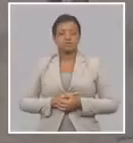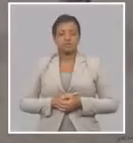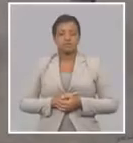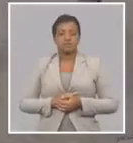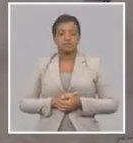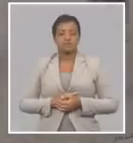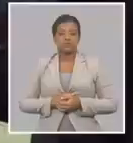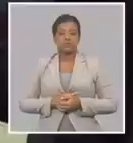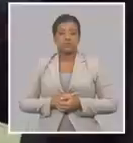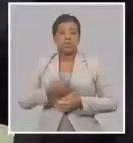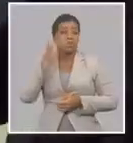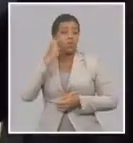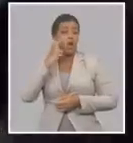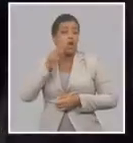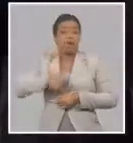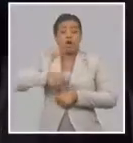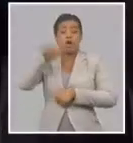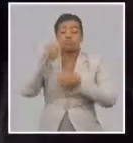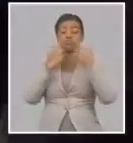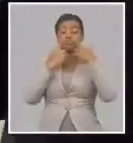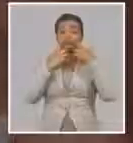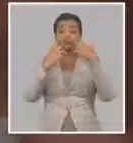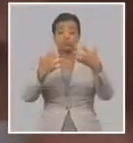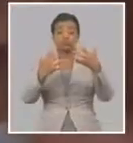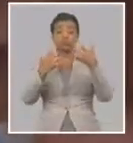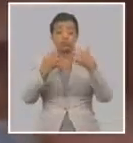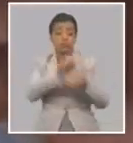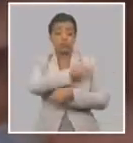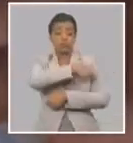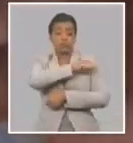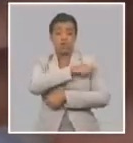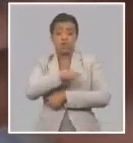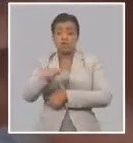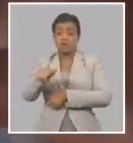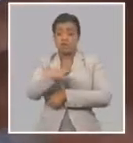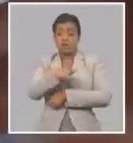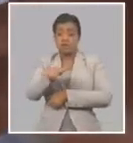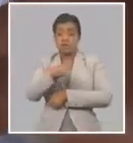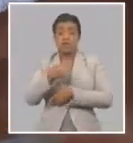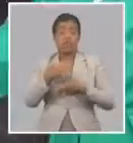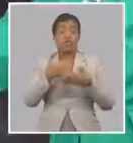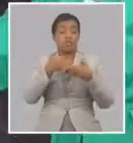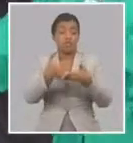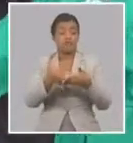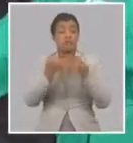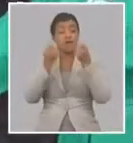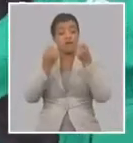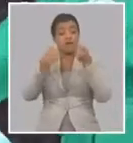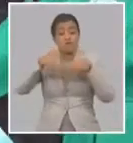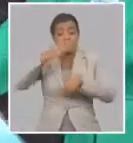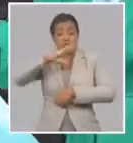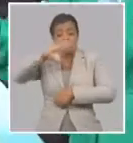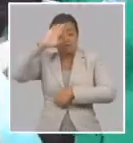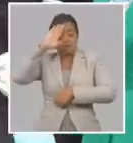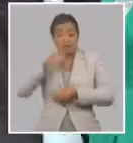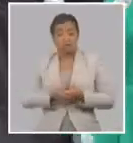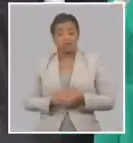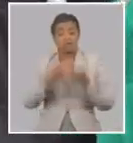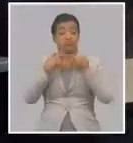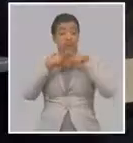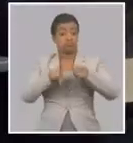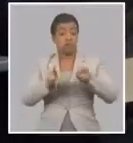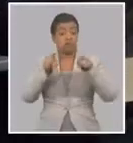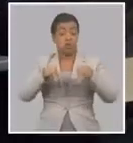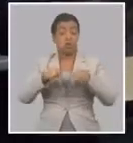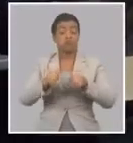importante y necesario en muchos casos para la población y paralelamente contribuye a la economía del país sin embargo hoy se